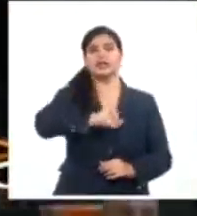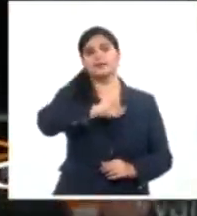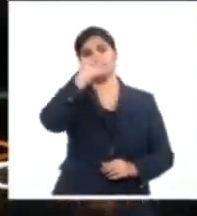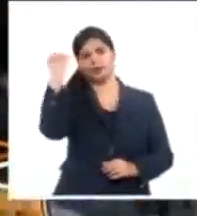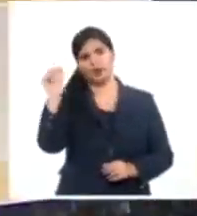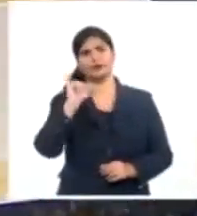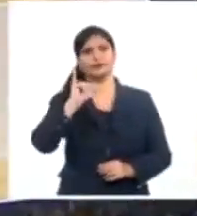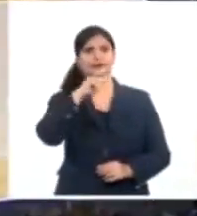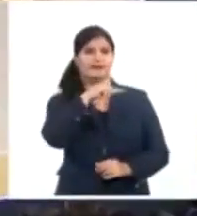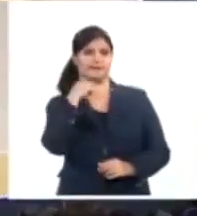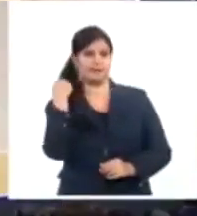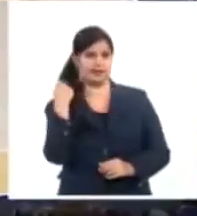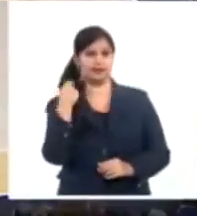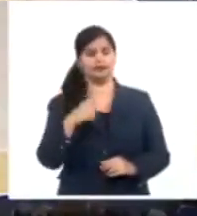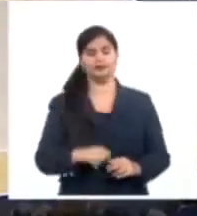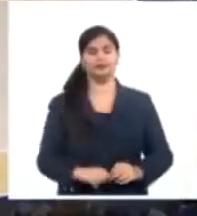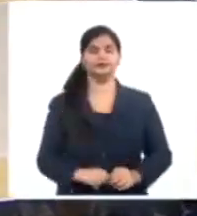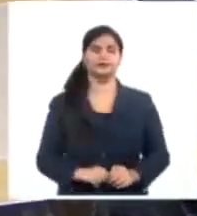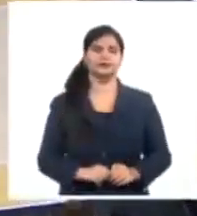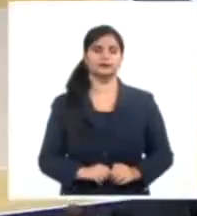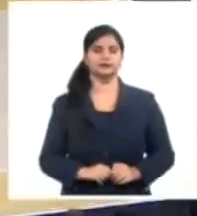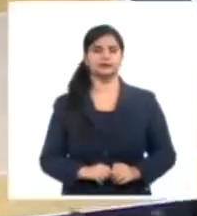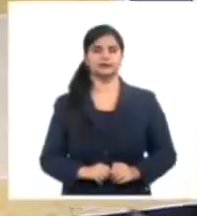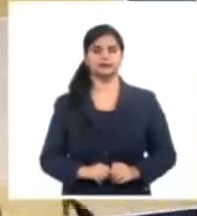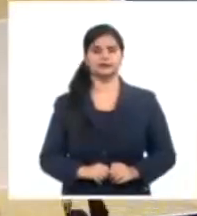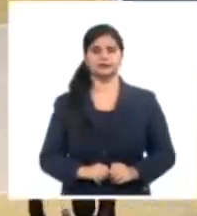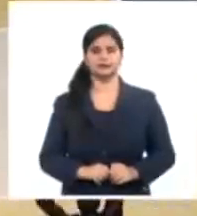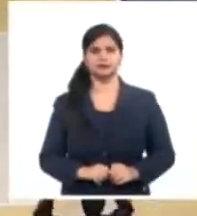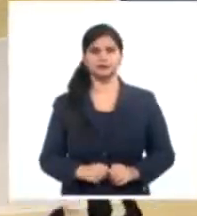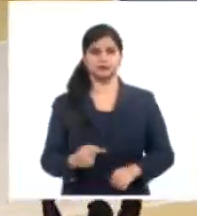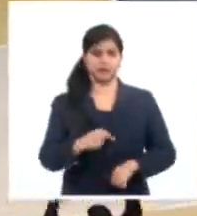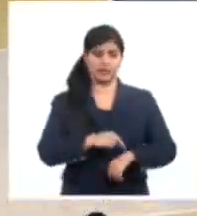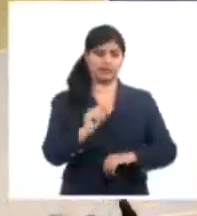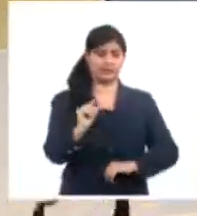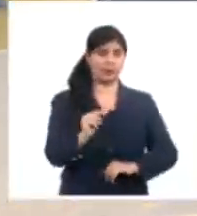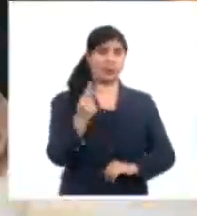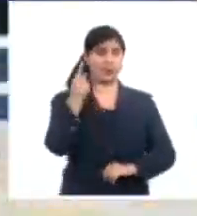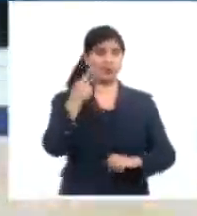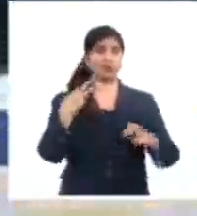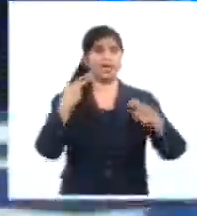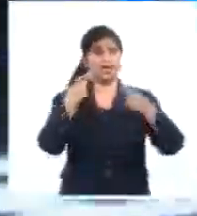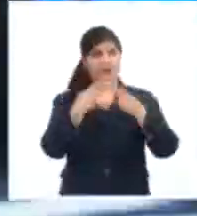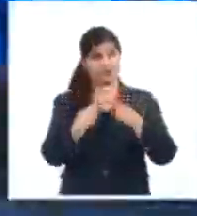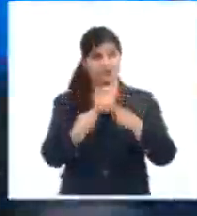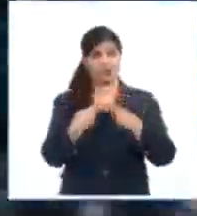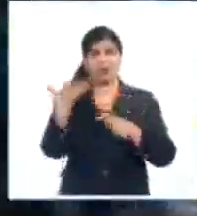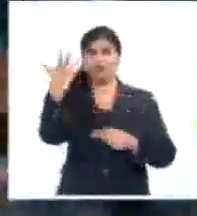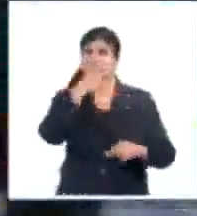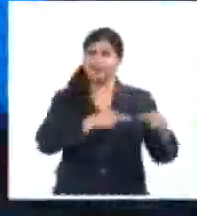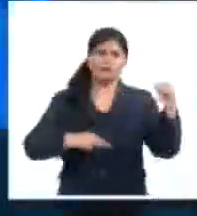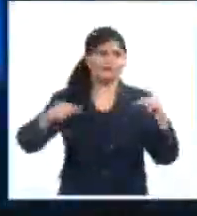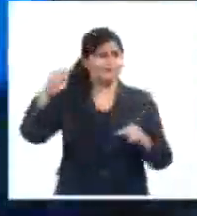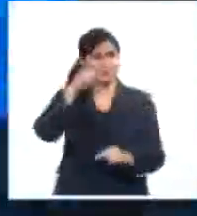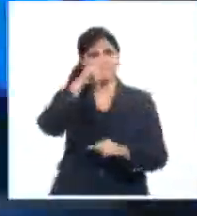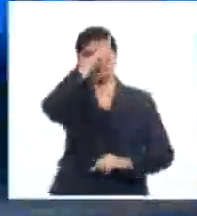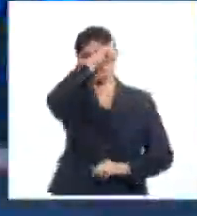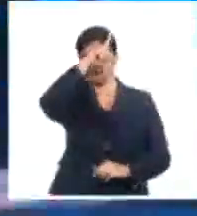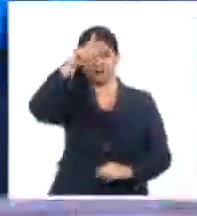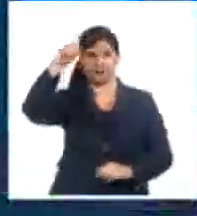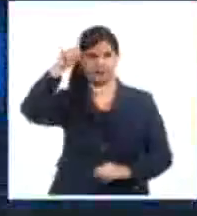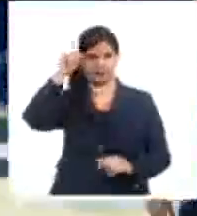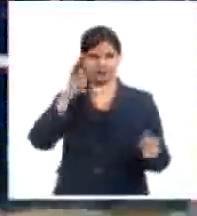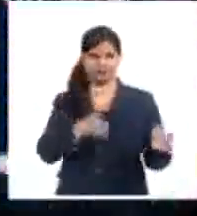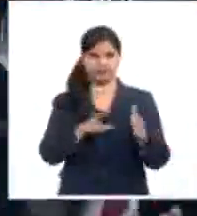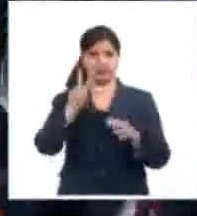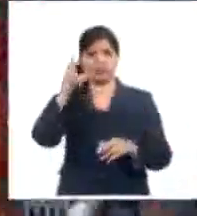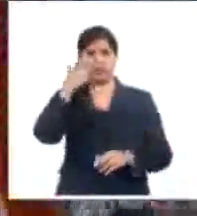mientras que gran Canarias es segundo con nueve y tres a sólo un juego del todopoderoso Real Madrid Valencia despedirá el año